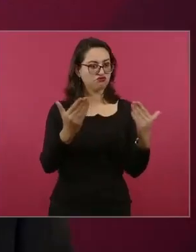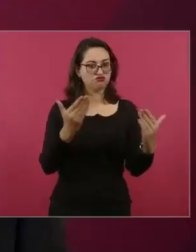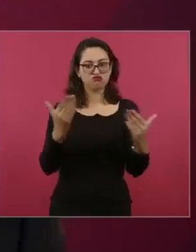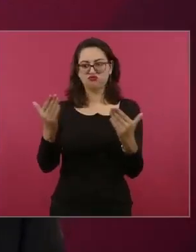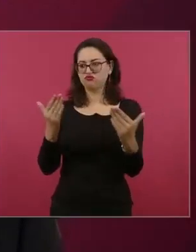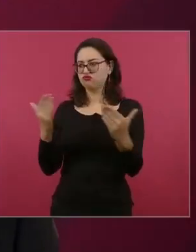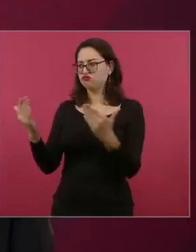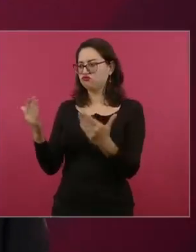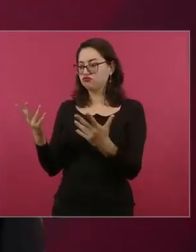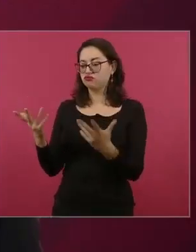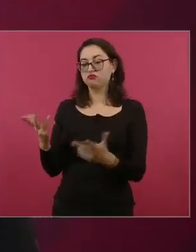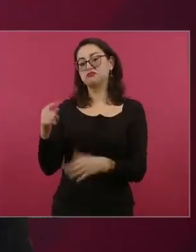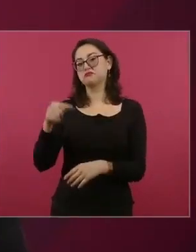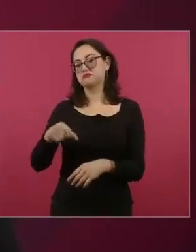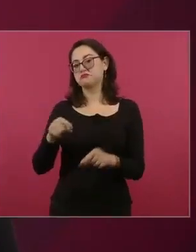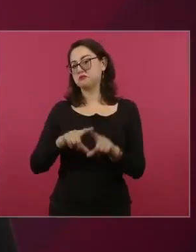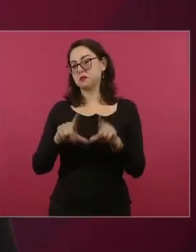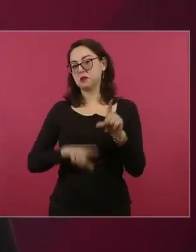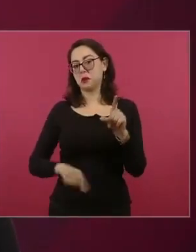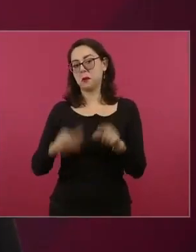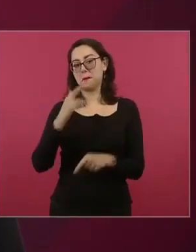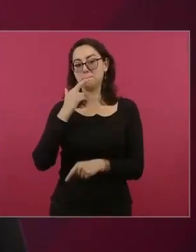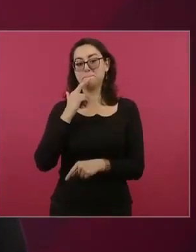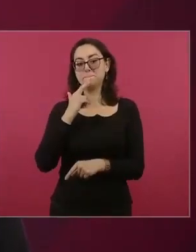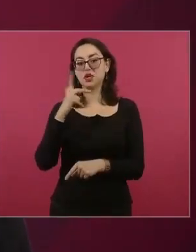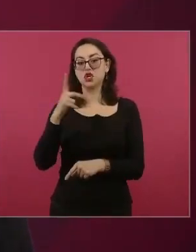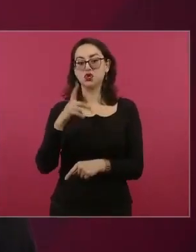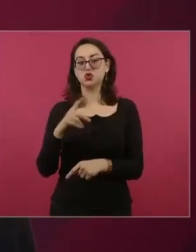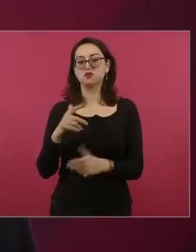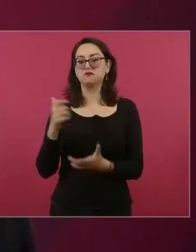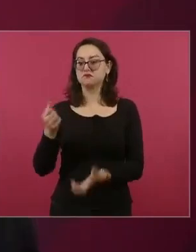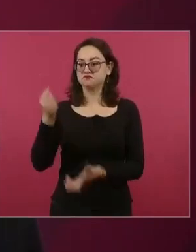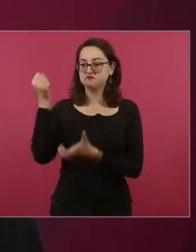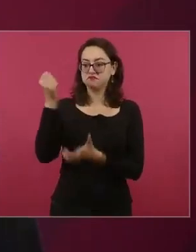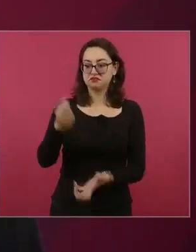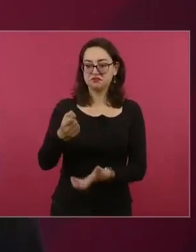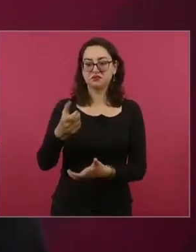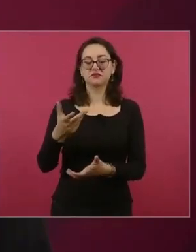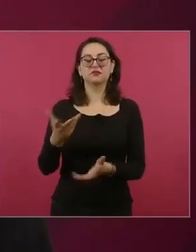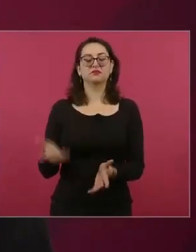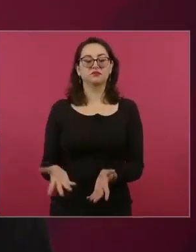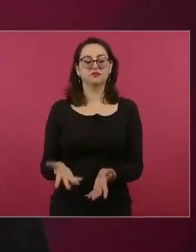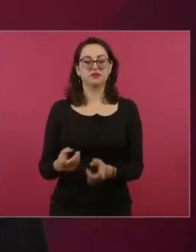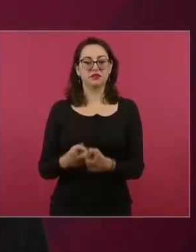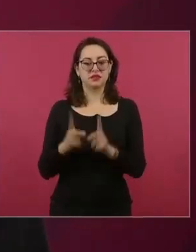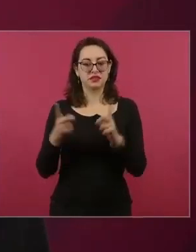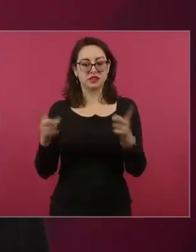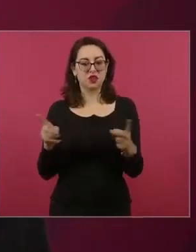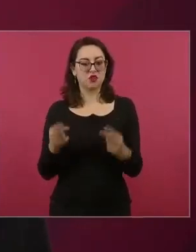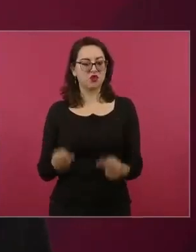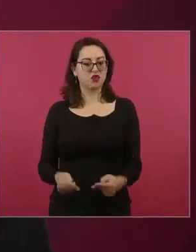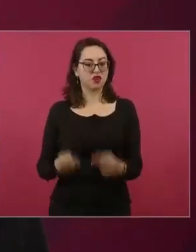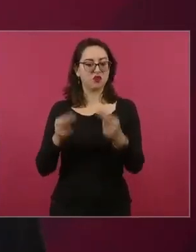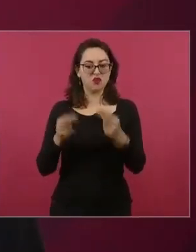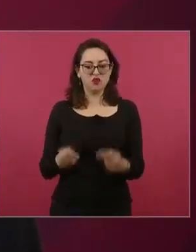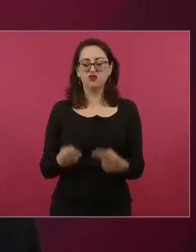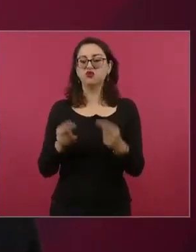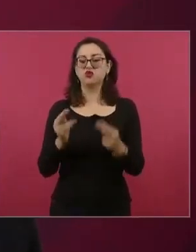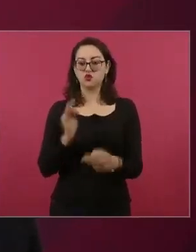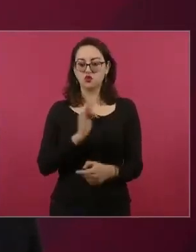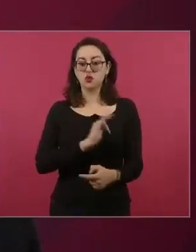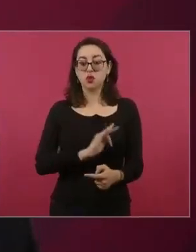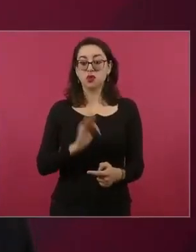para el desarrollo para la realización de negocios lícitos